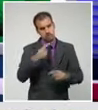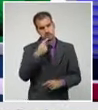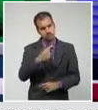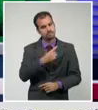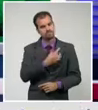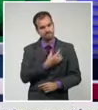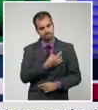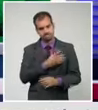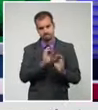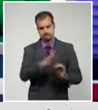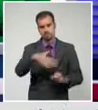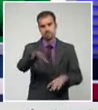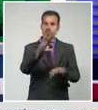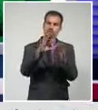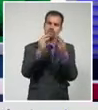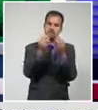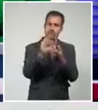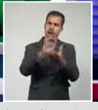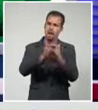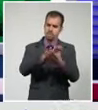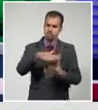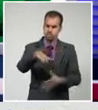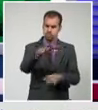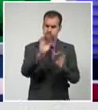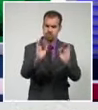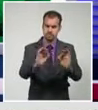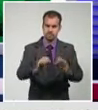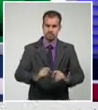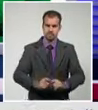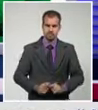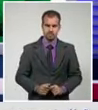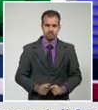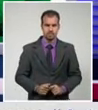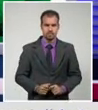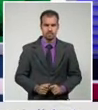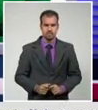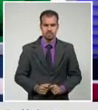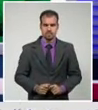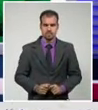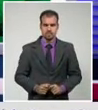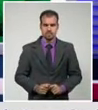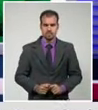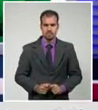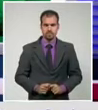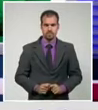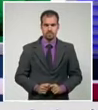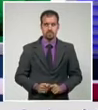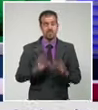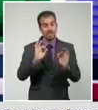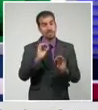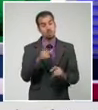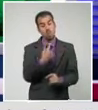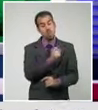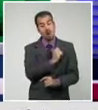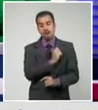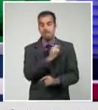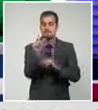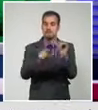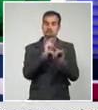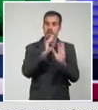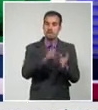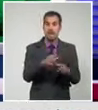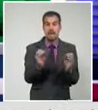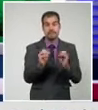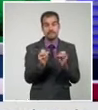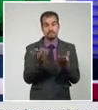a familiares, amistades, y siempre sentimos mucho el fallecimiento de una persona en